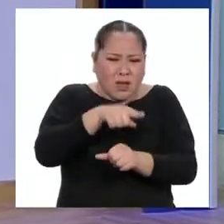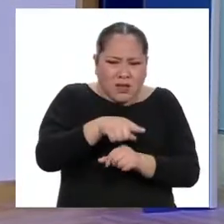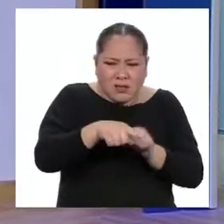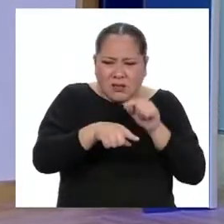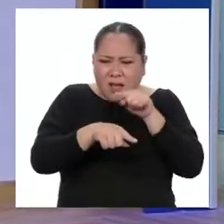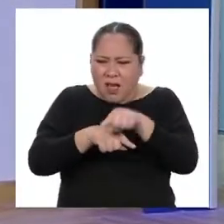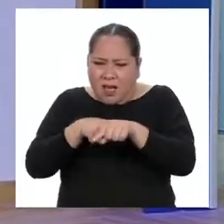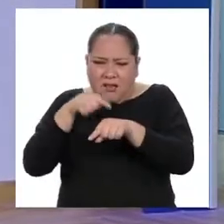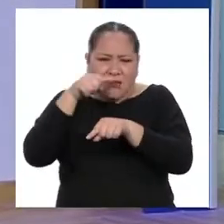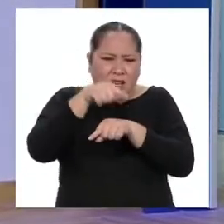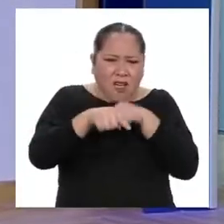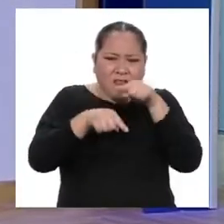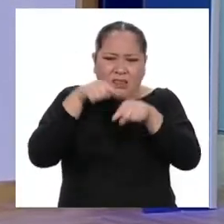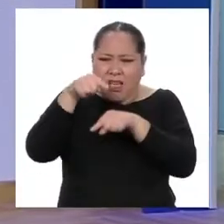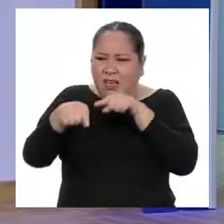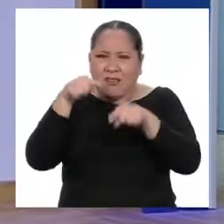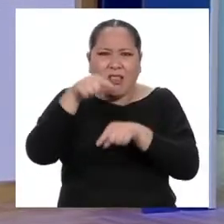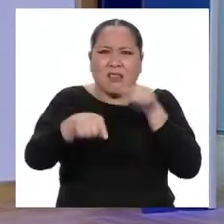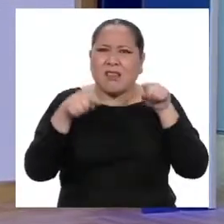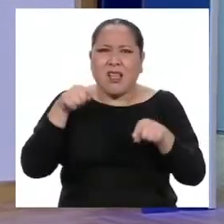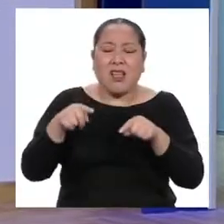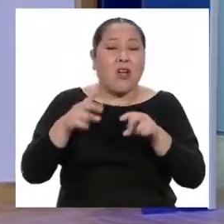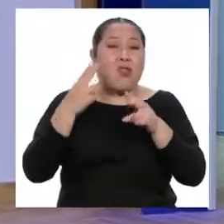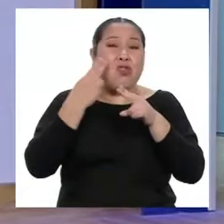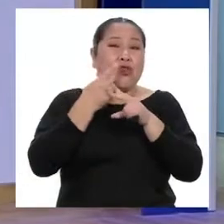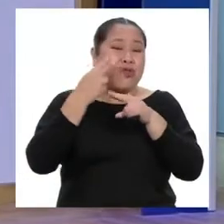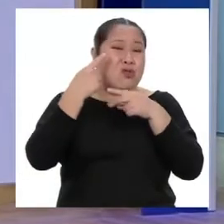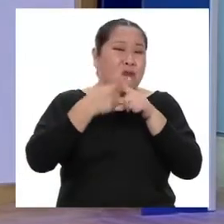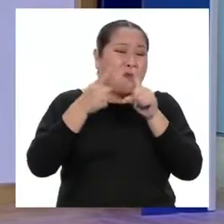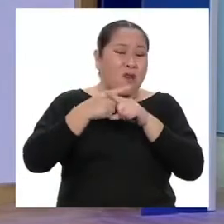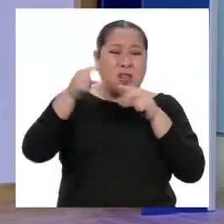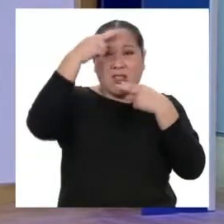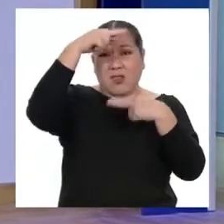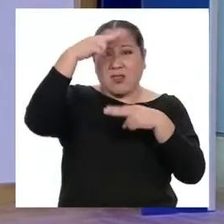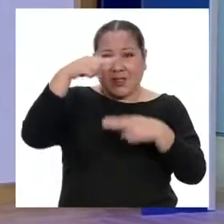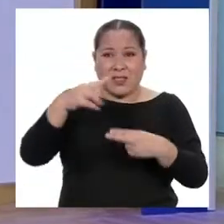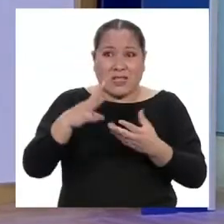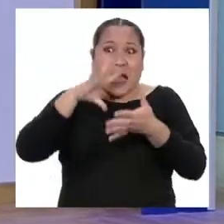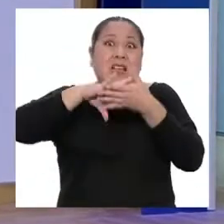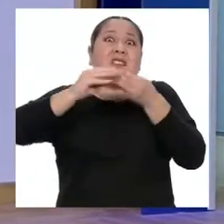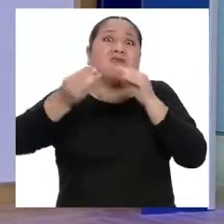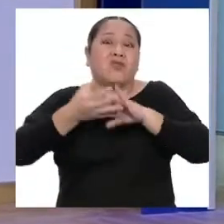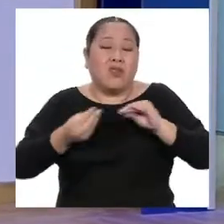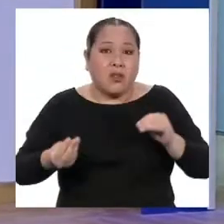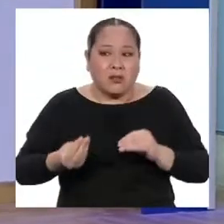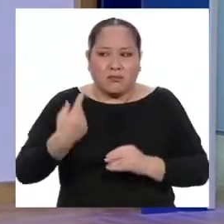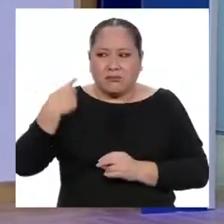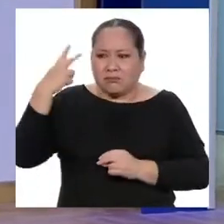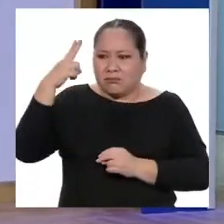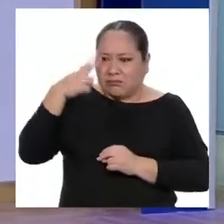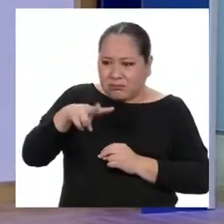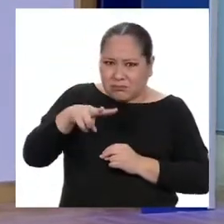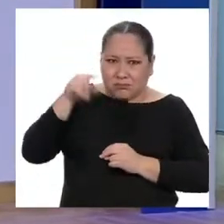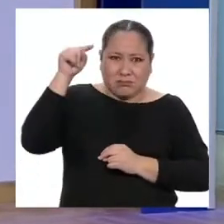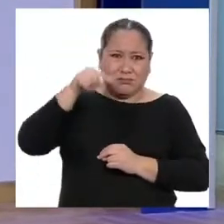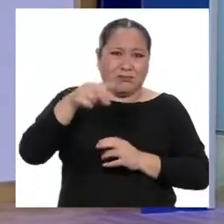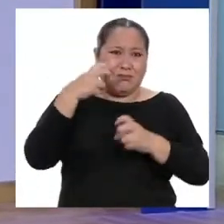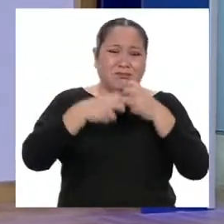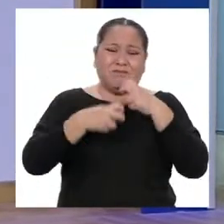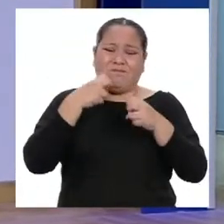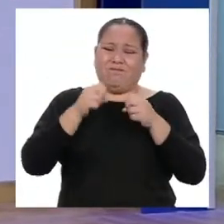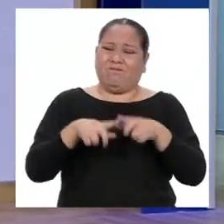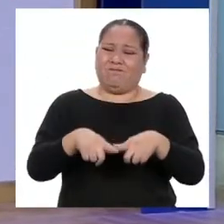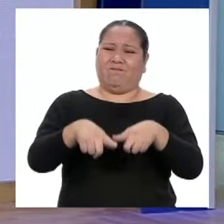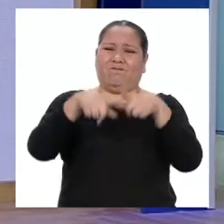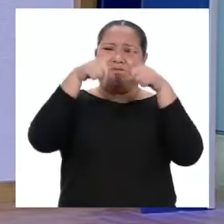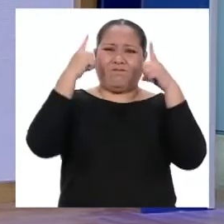a otra, noticias del Perú, del mundo, hechos históricos. Me di cuenta de que es un problema tan grande